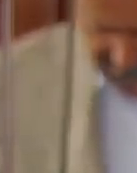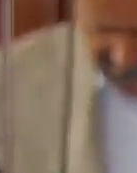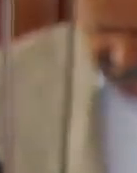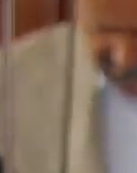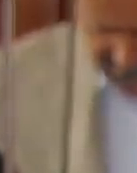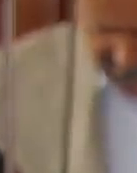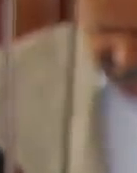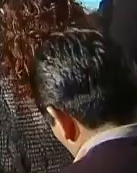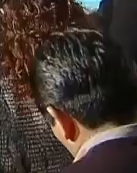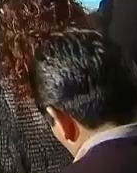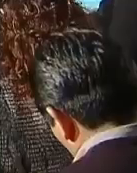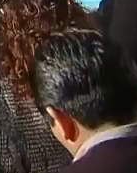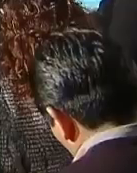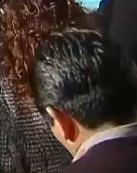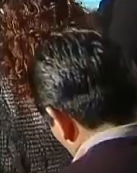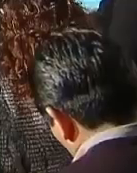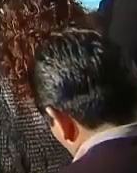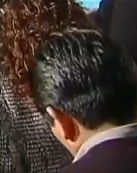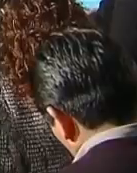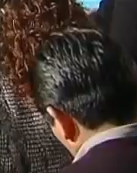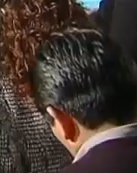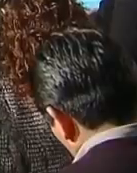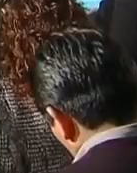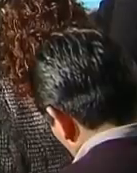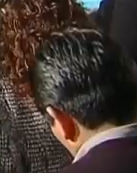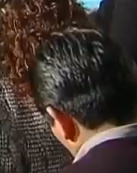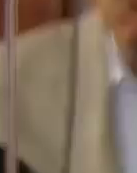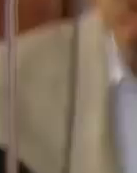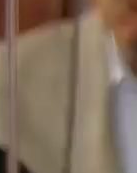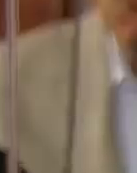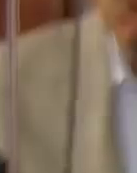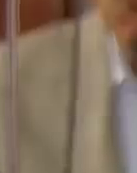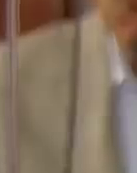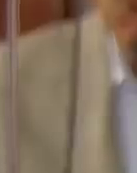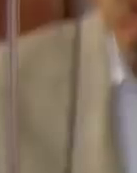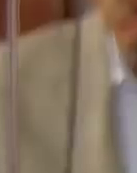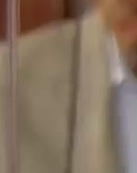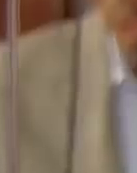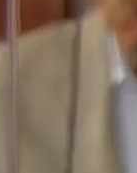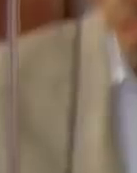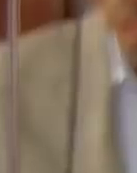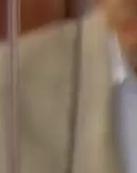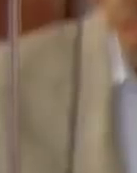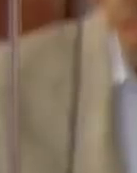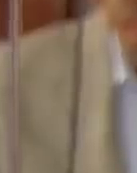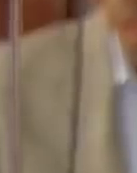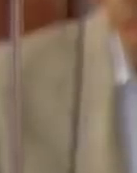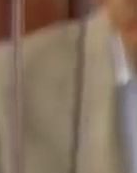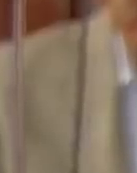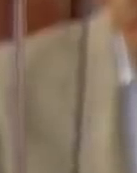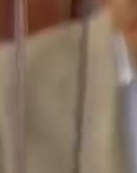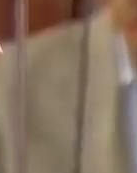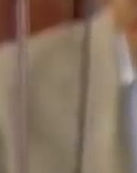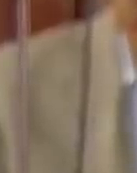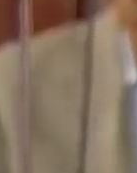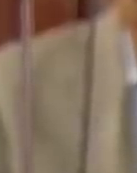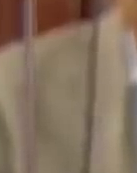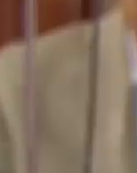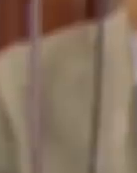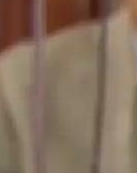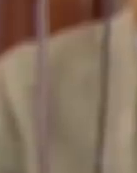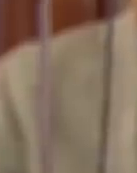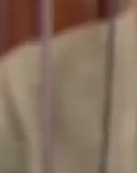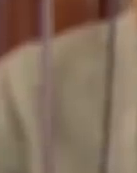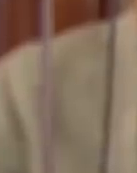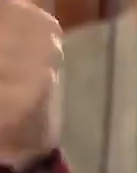la ley y la reforma constitucional del 35? O quizá la pregunta sería, ¿qué va a ocurrir si cuando entra en